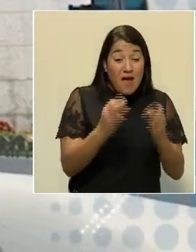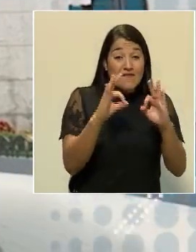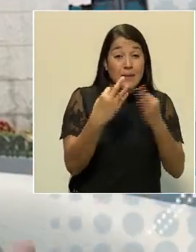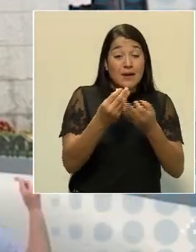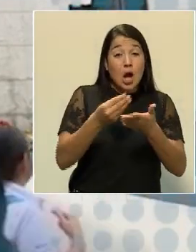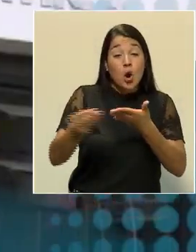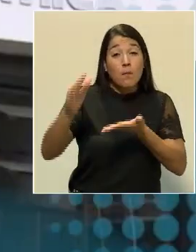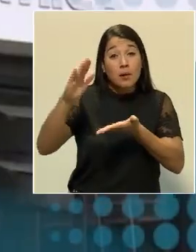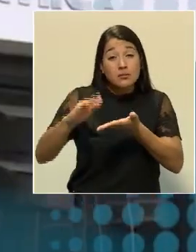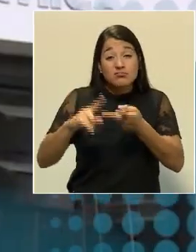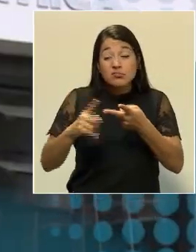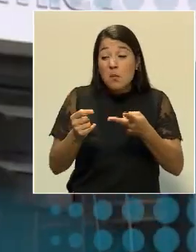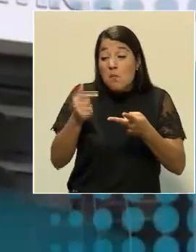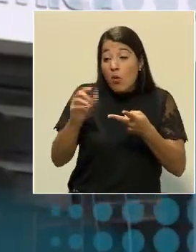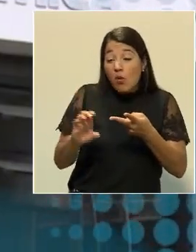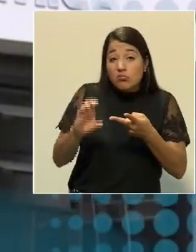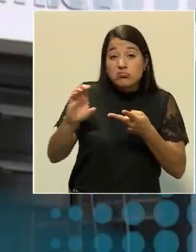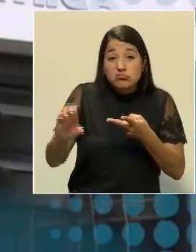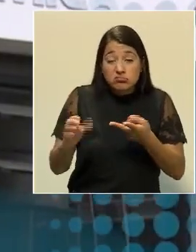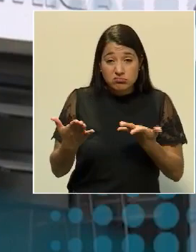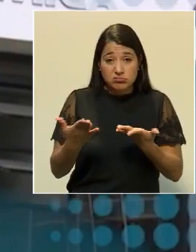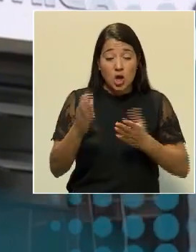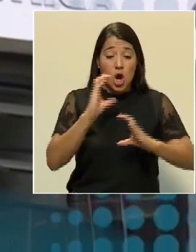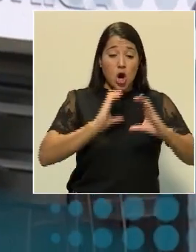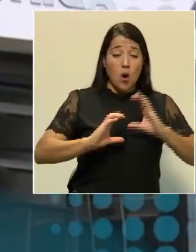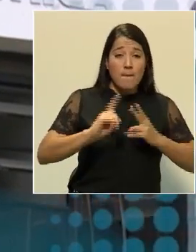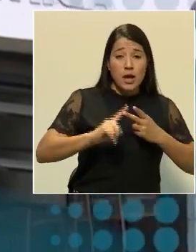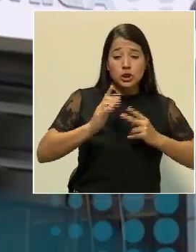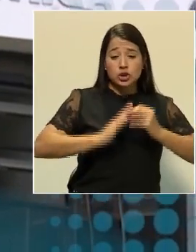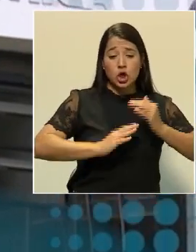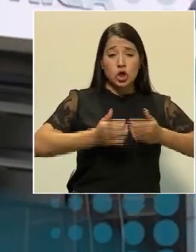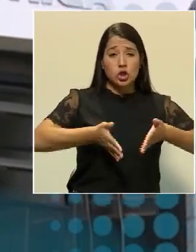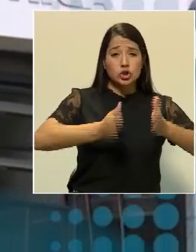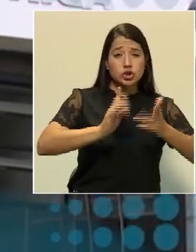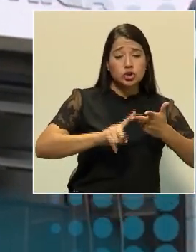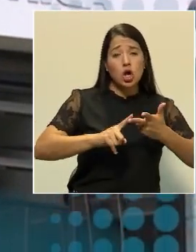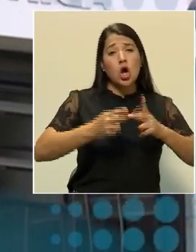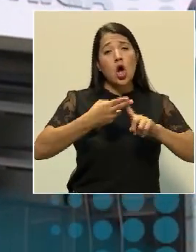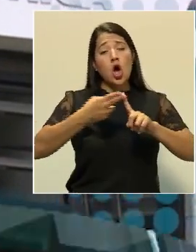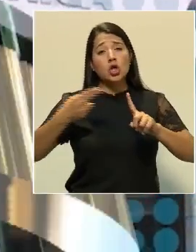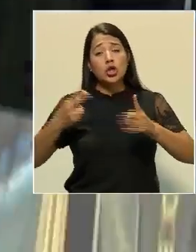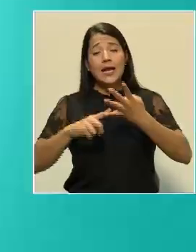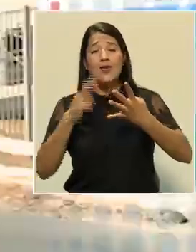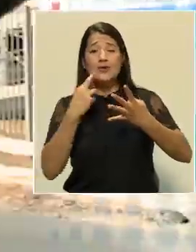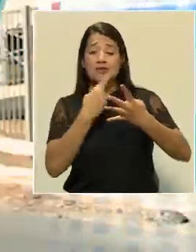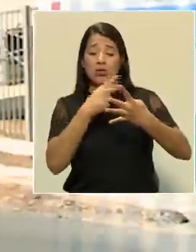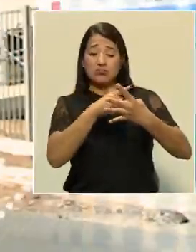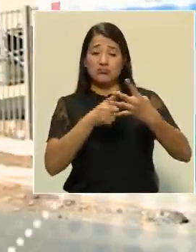pública. Comercio, construcción, hoteles y restaurantes son los sectores más afectados.